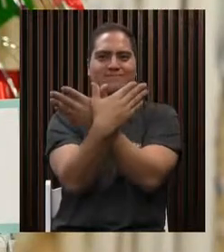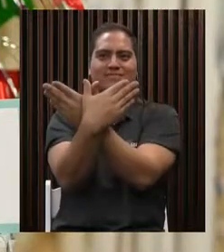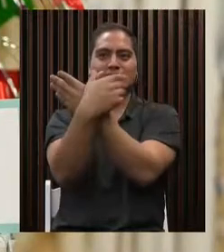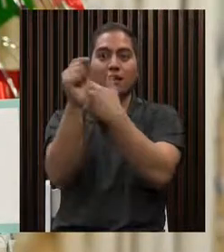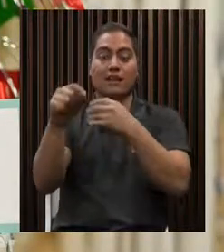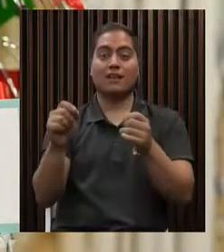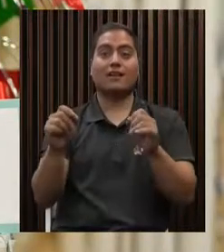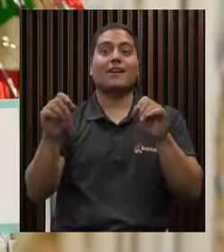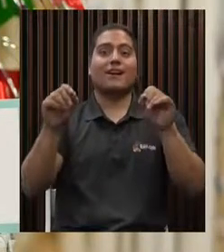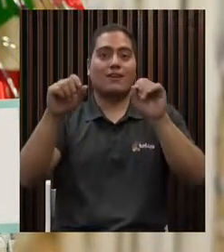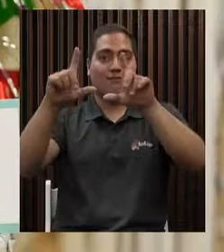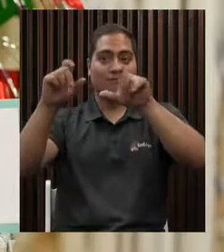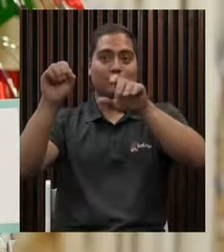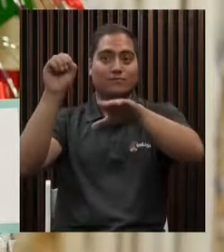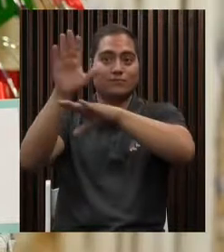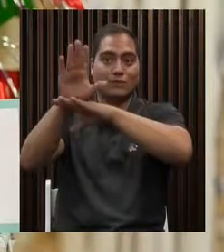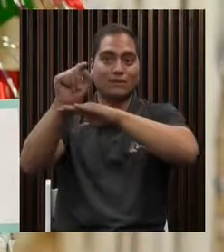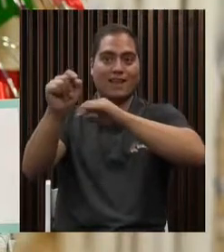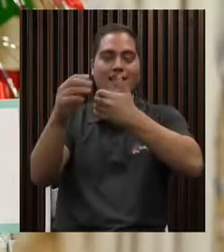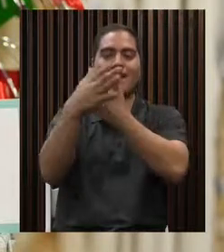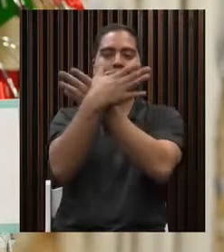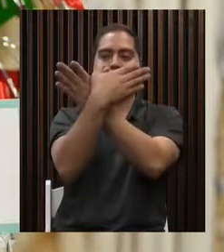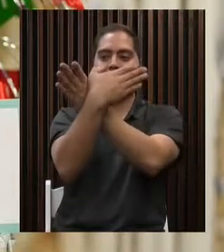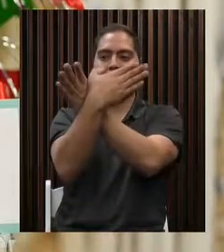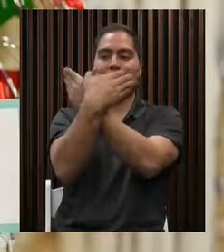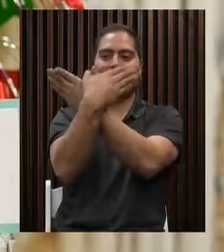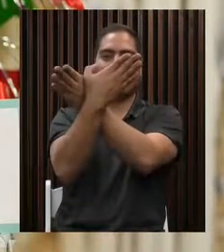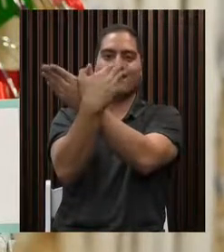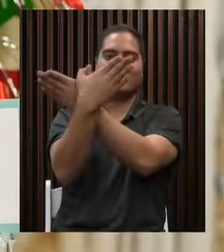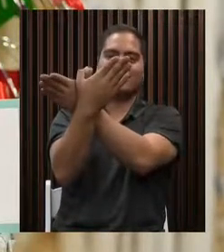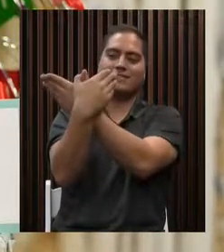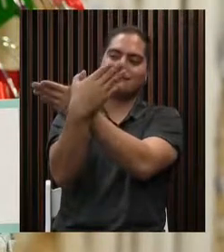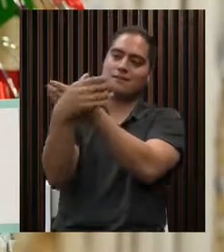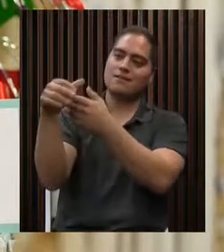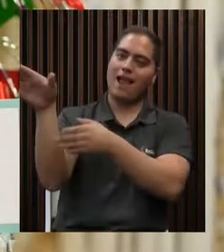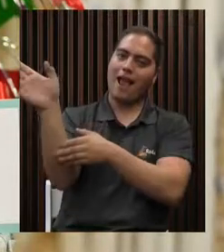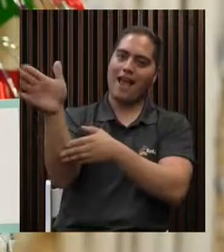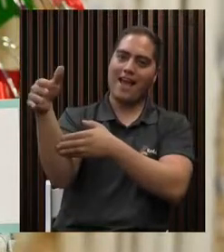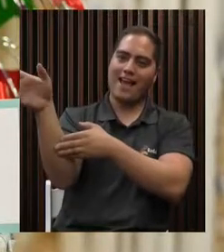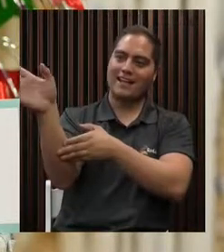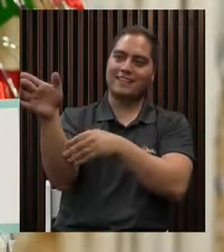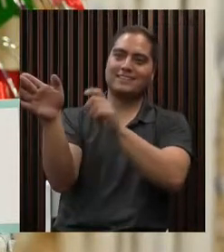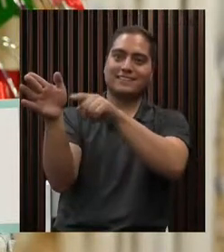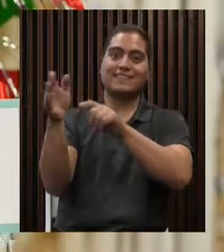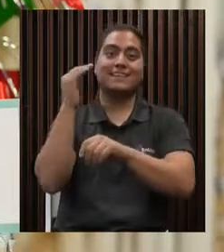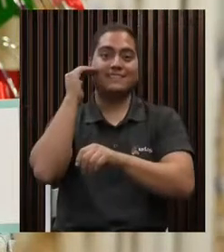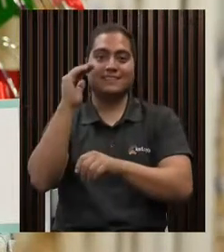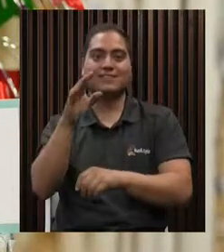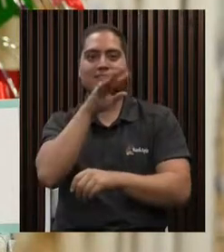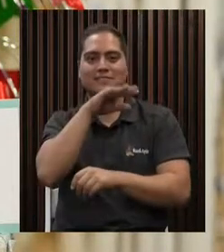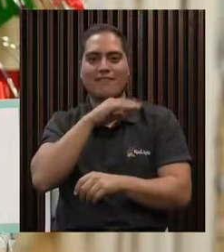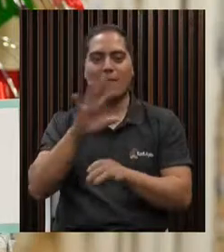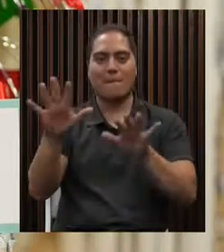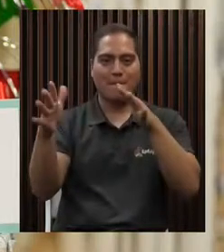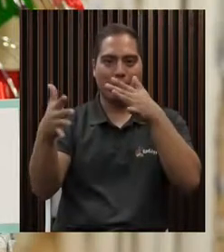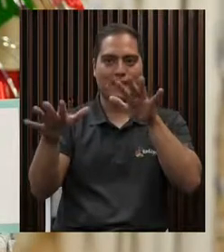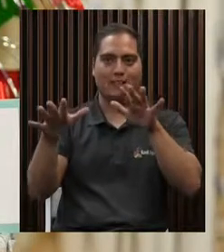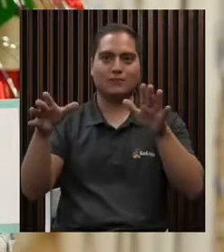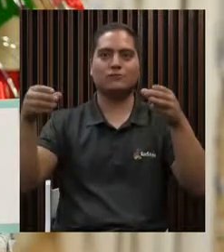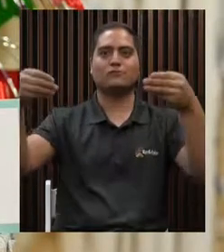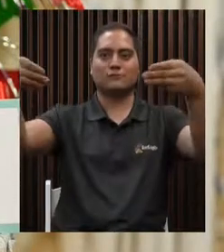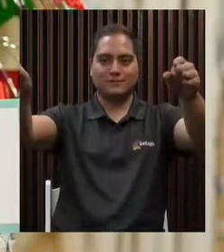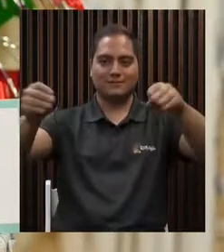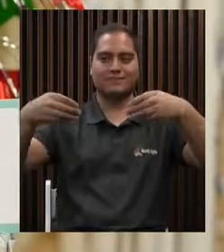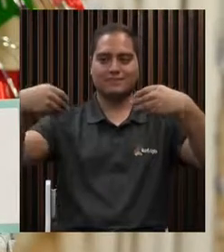alas y los niños utilizaban sus manitos para mover las alas de las aves